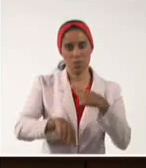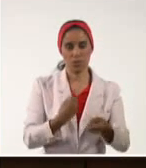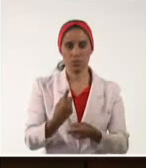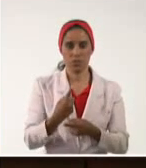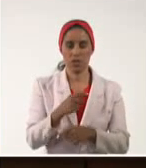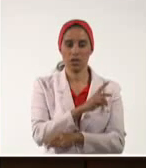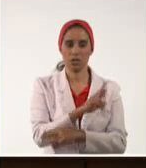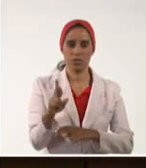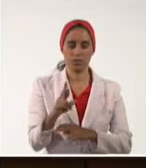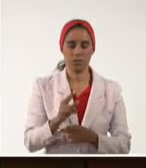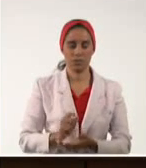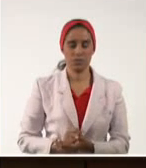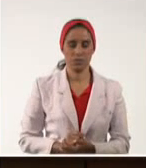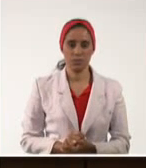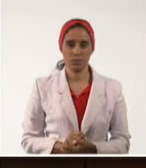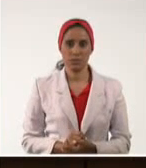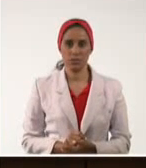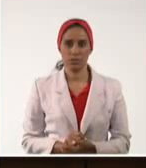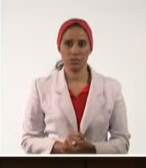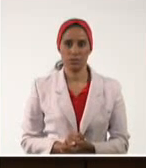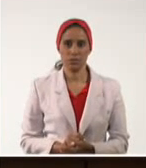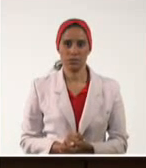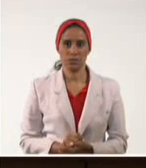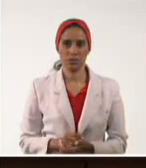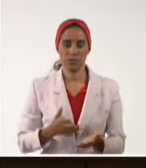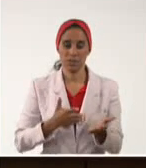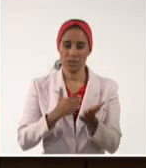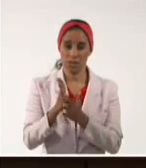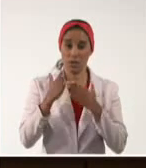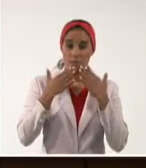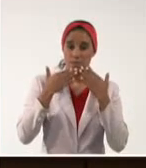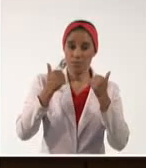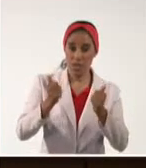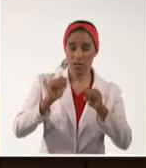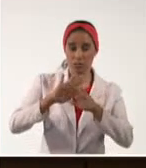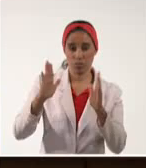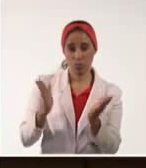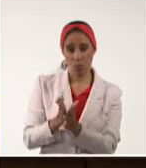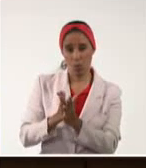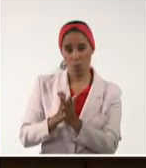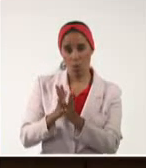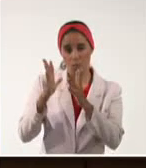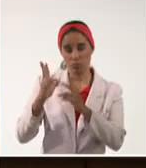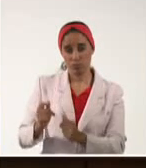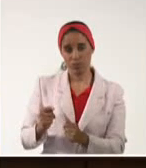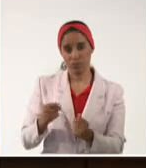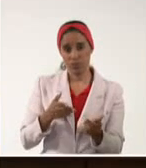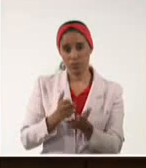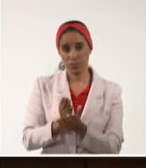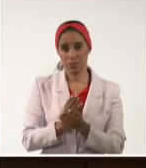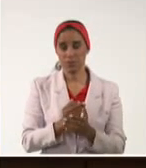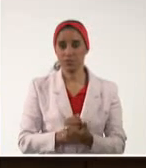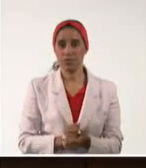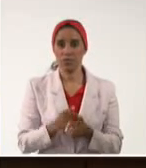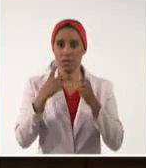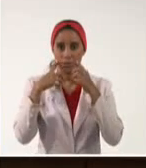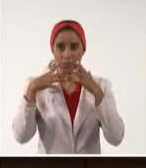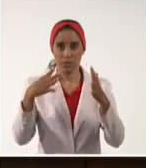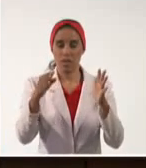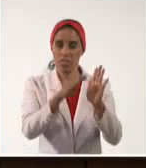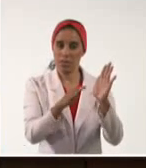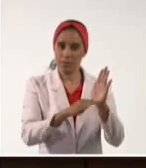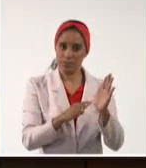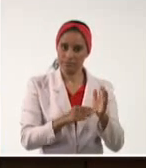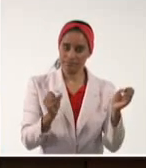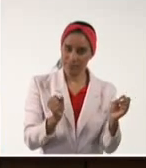revolución. Para enfrentar con éxito esas pretensiones se precisan reglas claras, coherentes